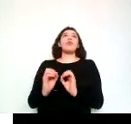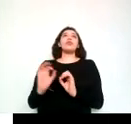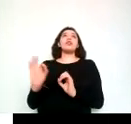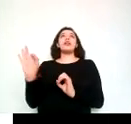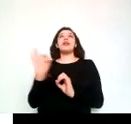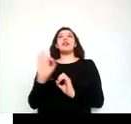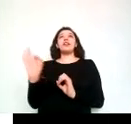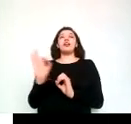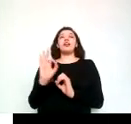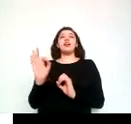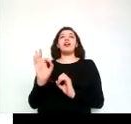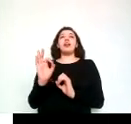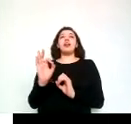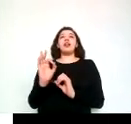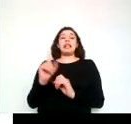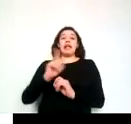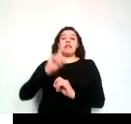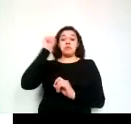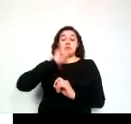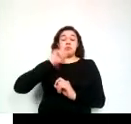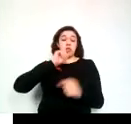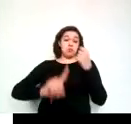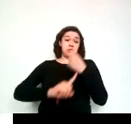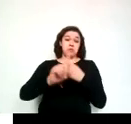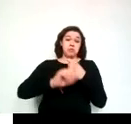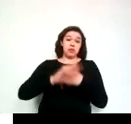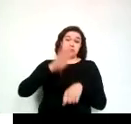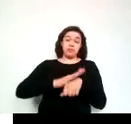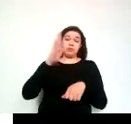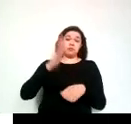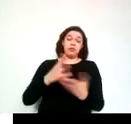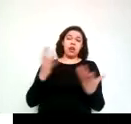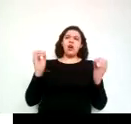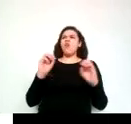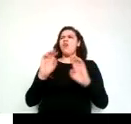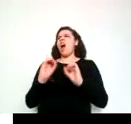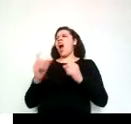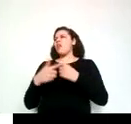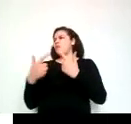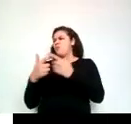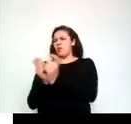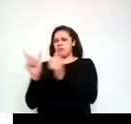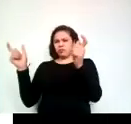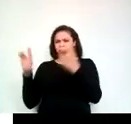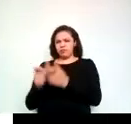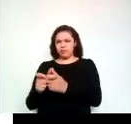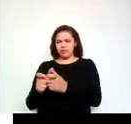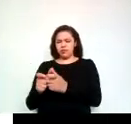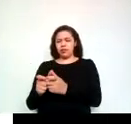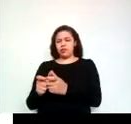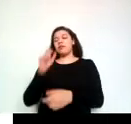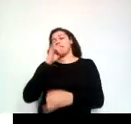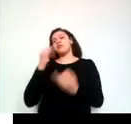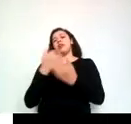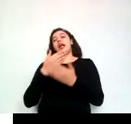tal vez se ven más afectadas las mujeres que los hombres o algún tipo de segmentación en específico. Y también nos va a pedir tomar